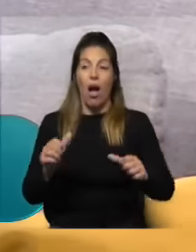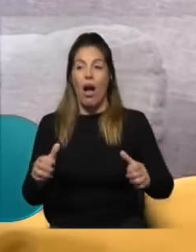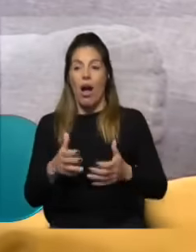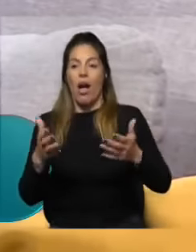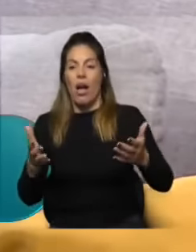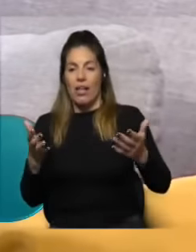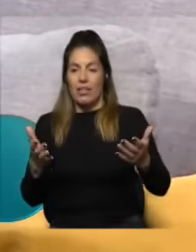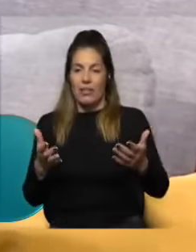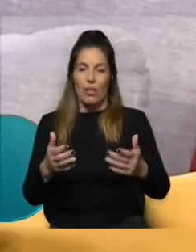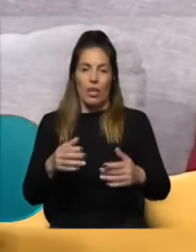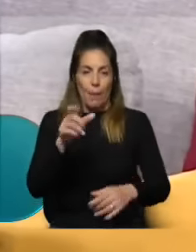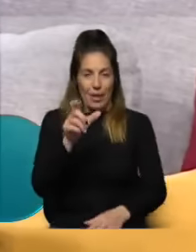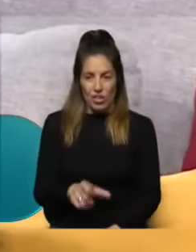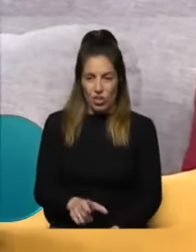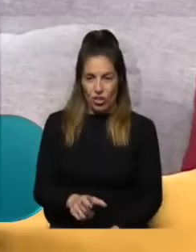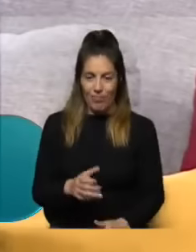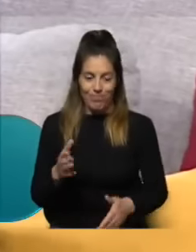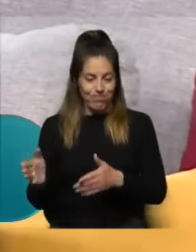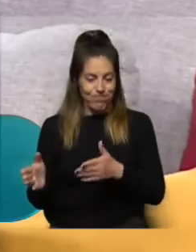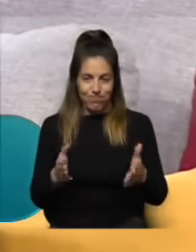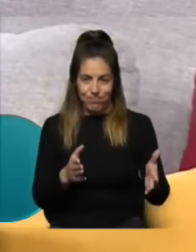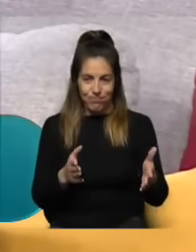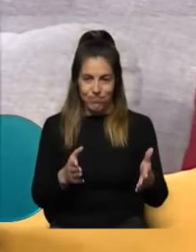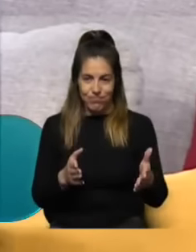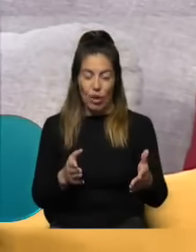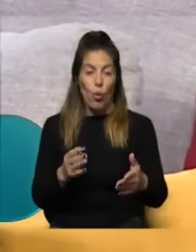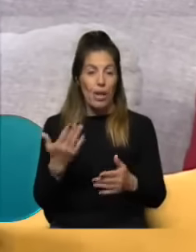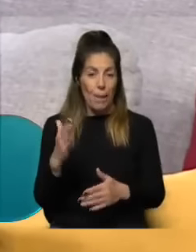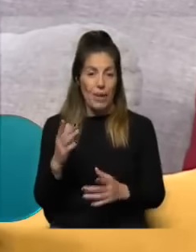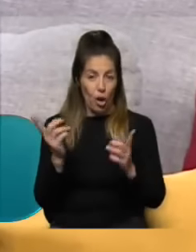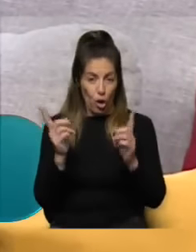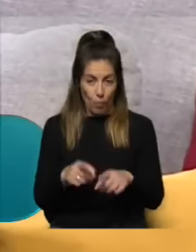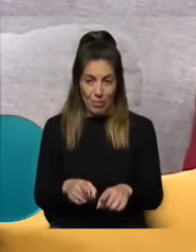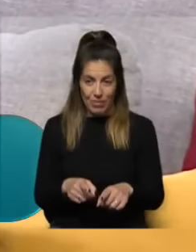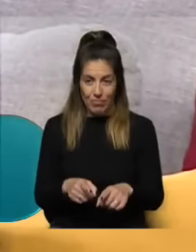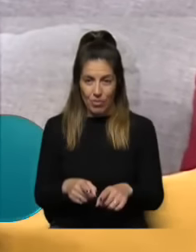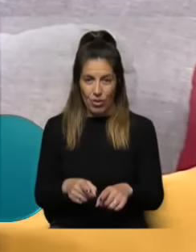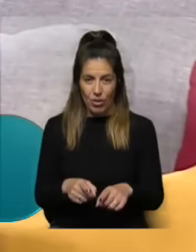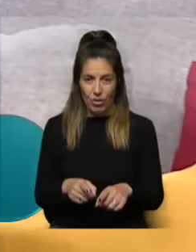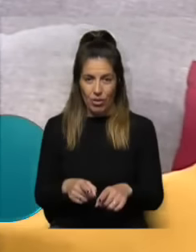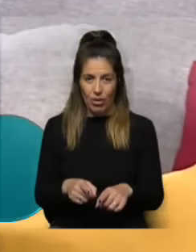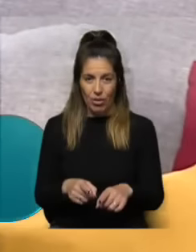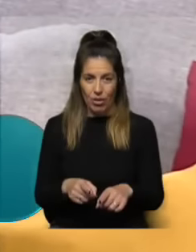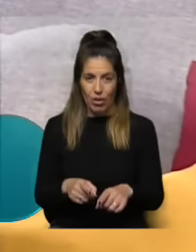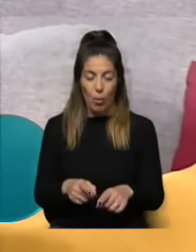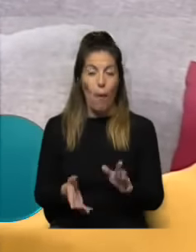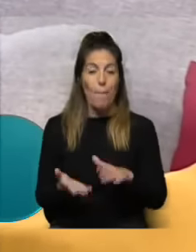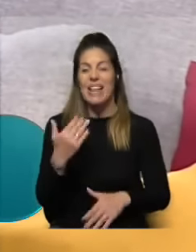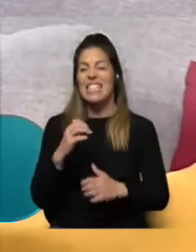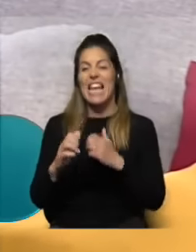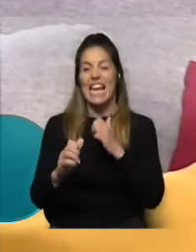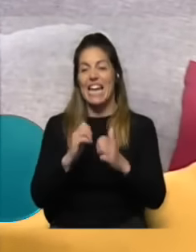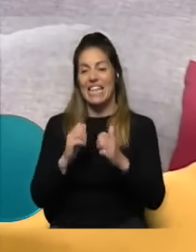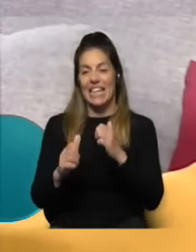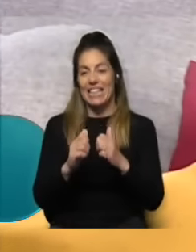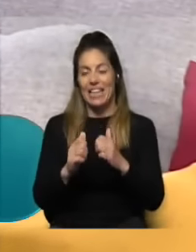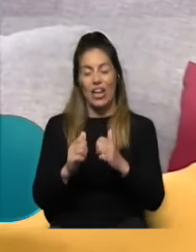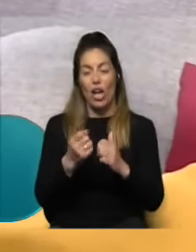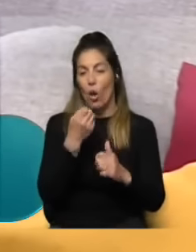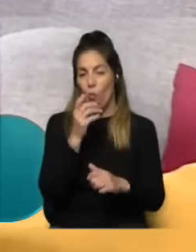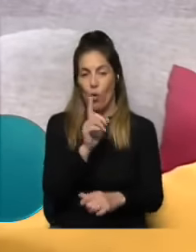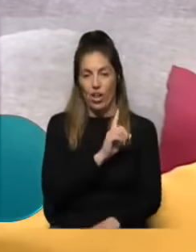niño, pasando en los extremos. Con un espejo también pasa lo mismo. Es como hiperacelerar la energía, lo que tampoco es